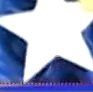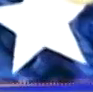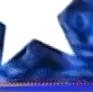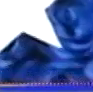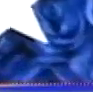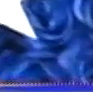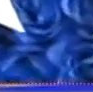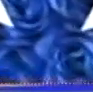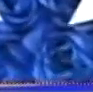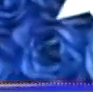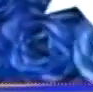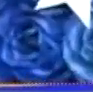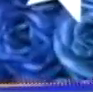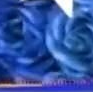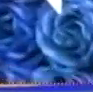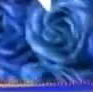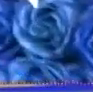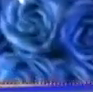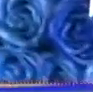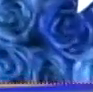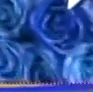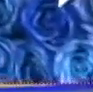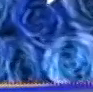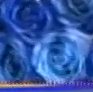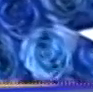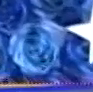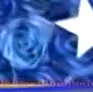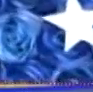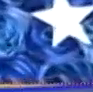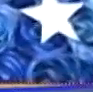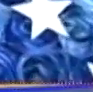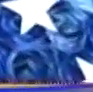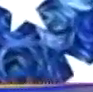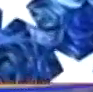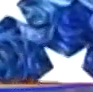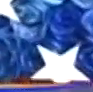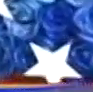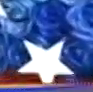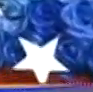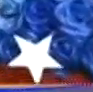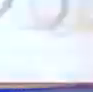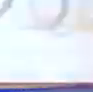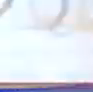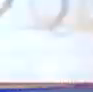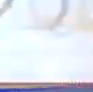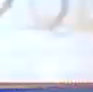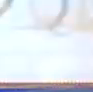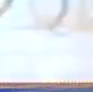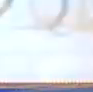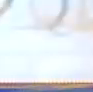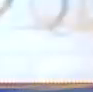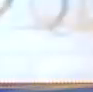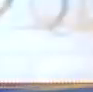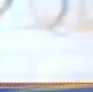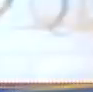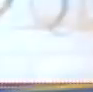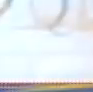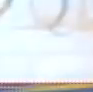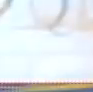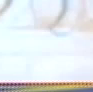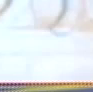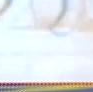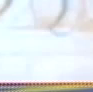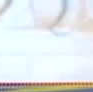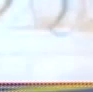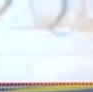Electoral, Alfredo Ruiz Angulo, defensor del pueblo, Delcy Rodríguez, vicepresidenta ejecutiva de la